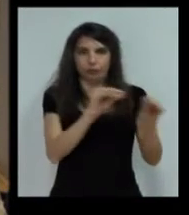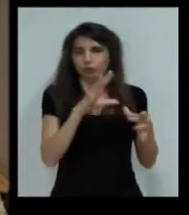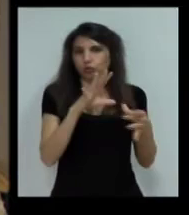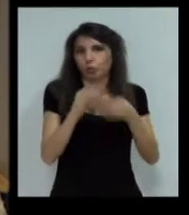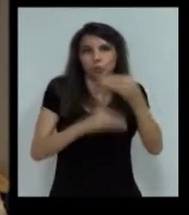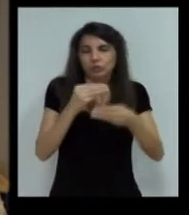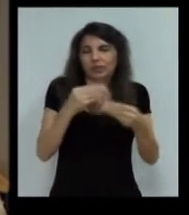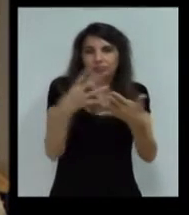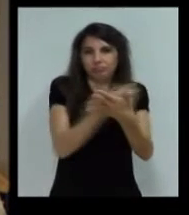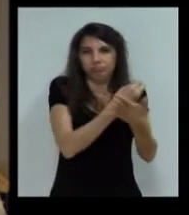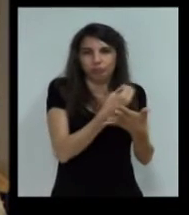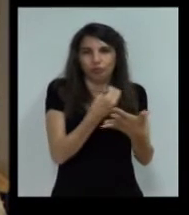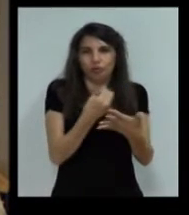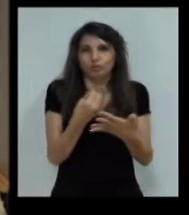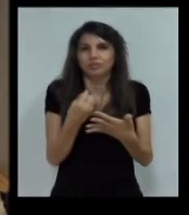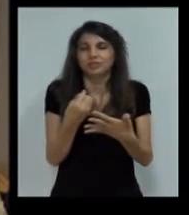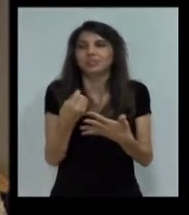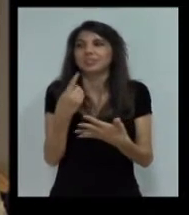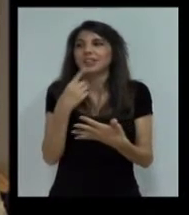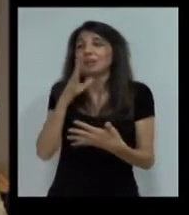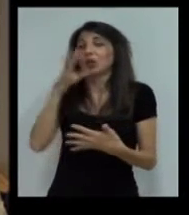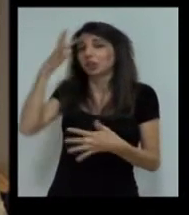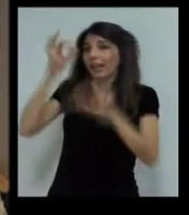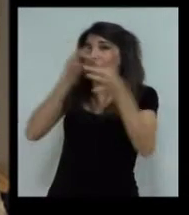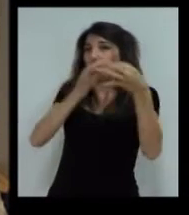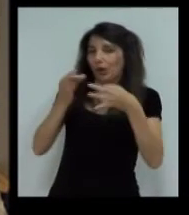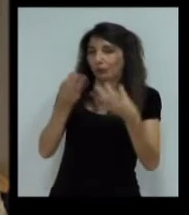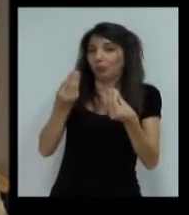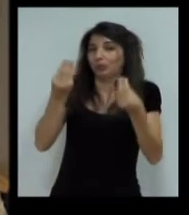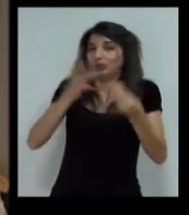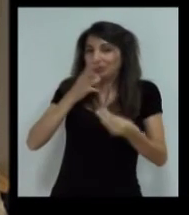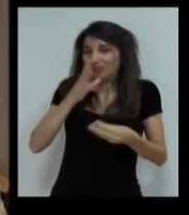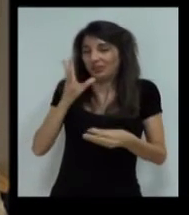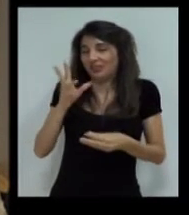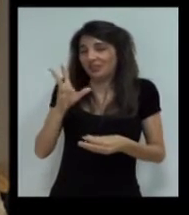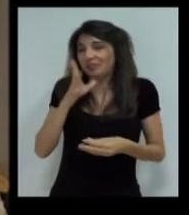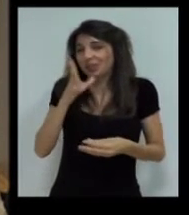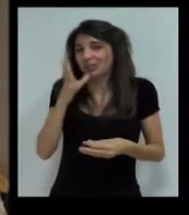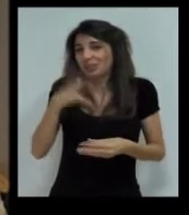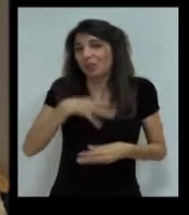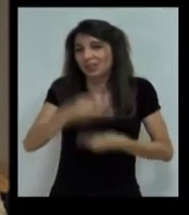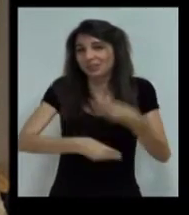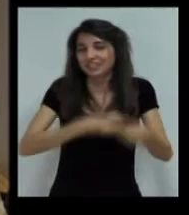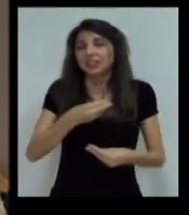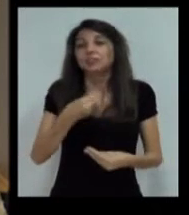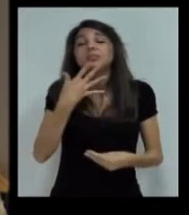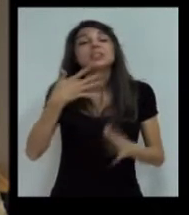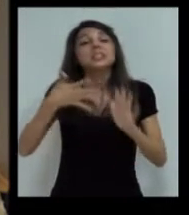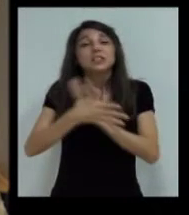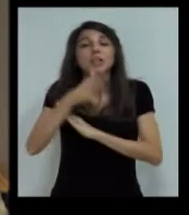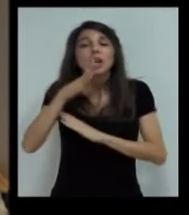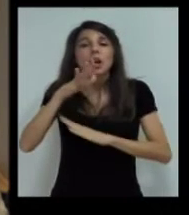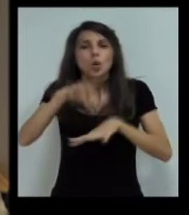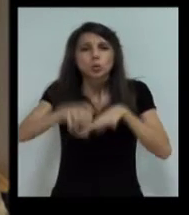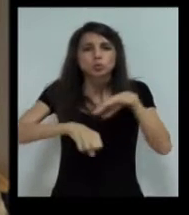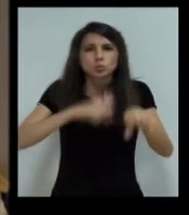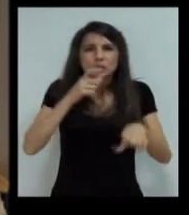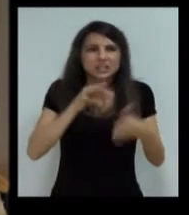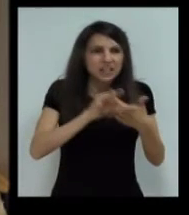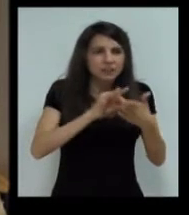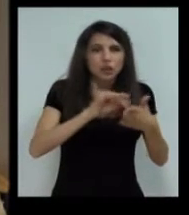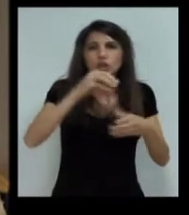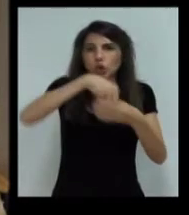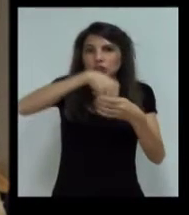simultánea. Sí tenemos más de una neurona, ¿no? Y somos consumidores eminentemente de servicios y de contenidos